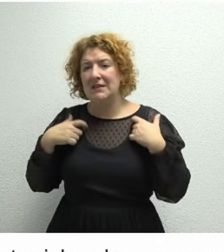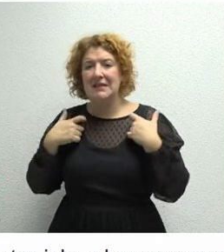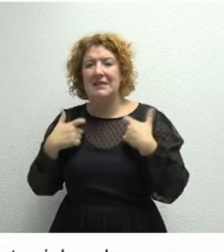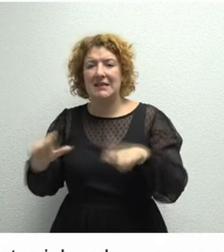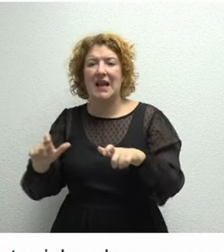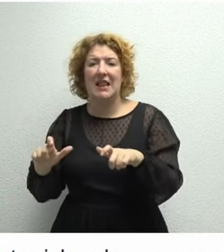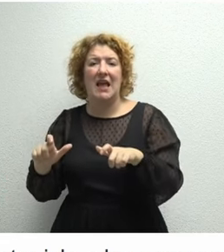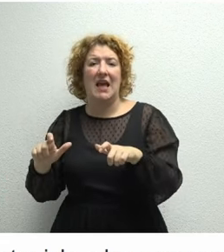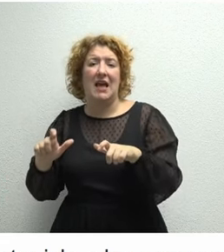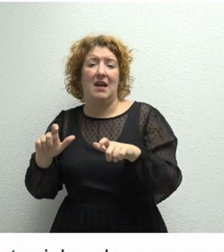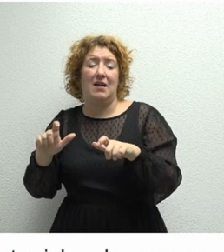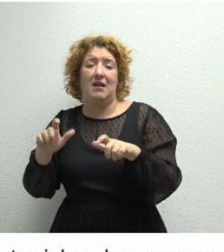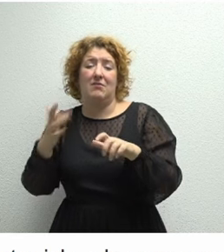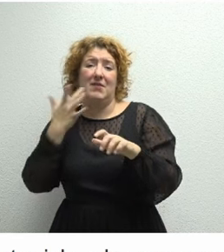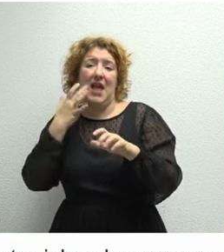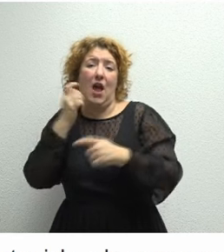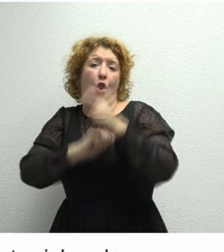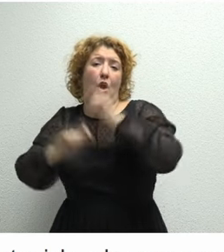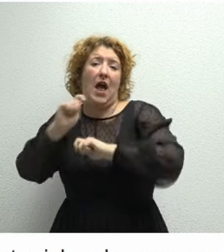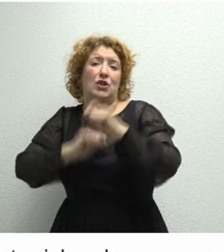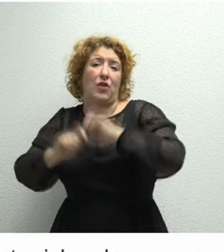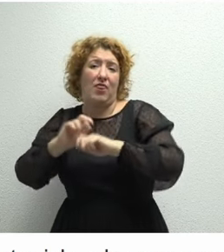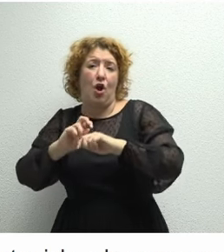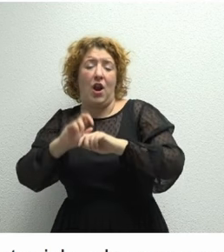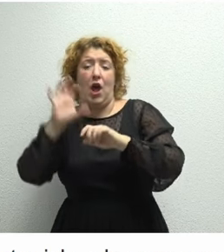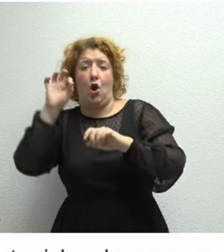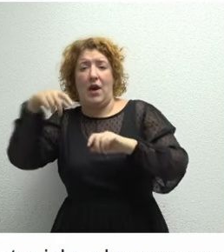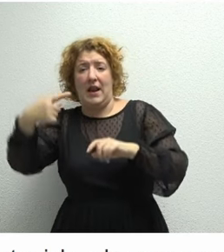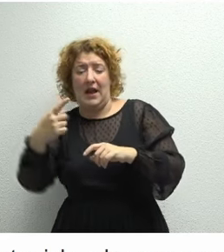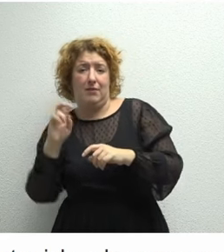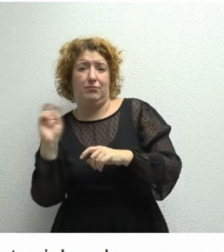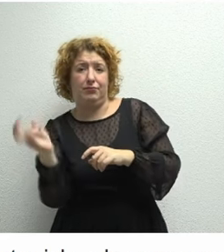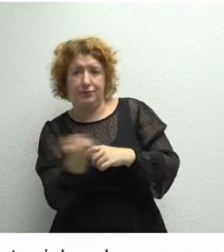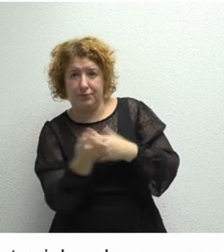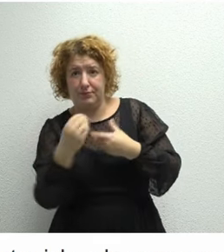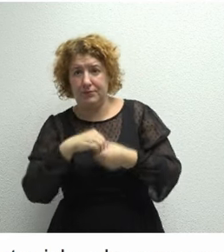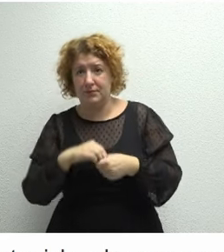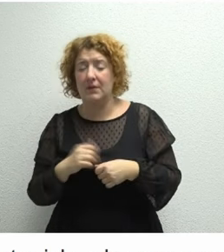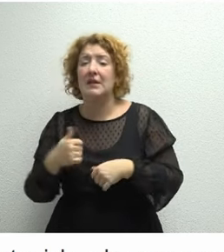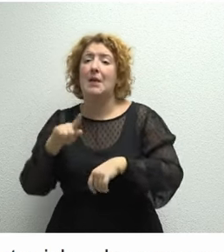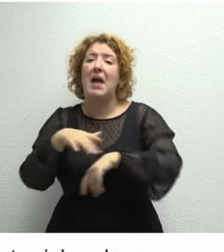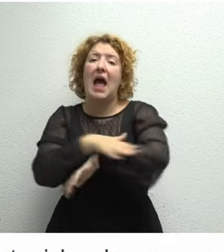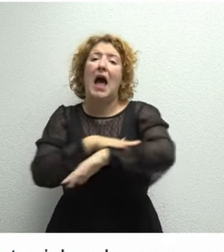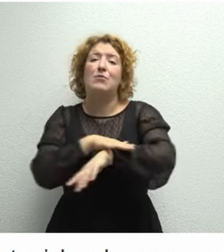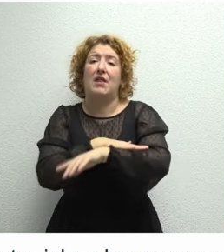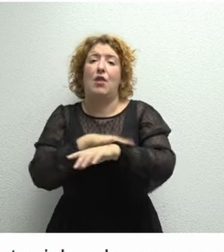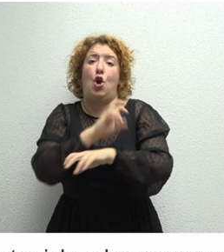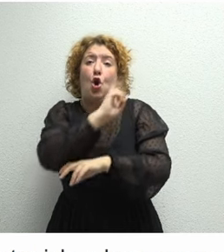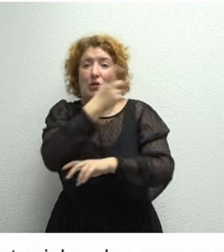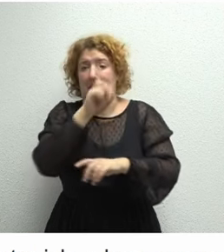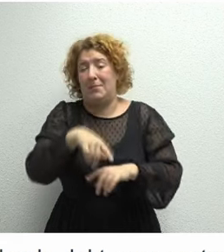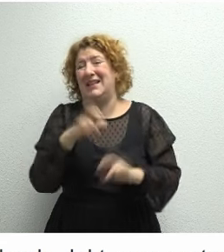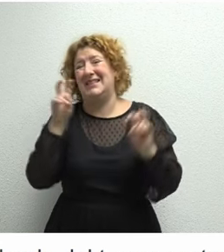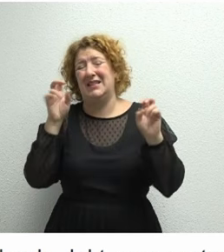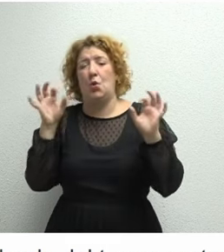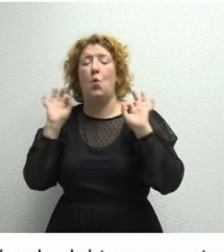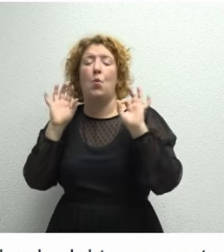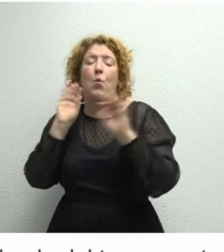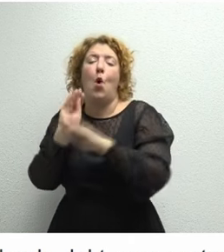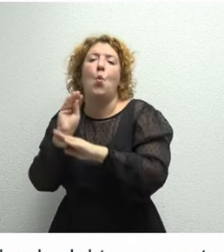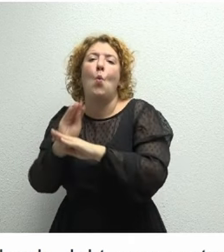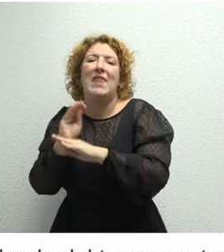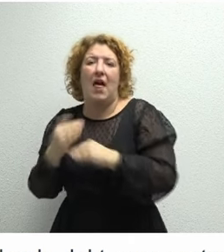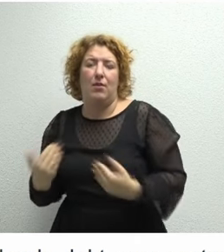nuestro músculo no y otro tipo de entidades y otras administraciones que también están dentro de todo este ámbito de los cuidados no por eso también